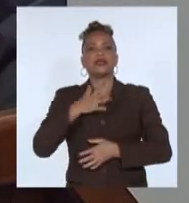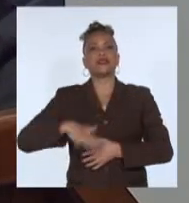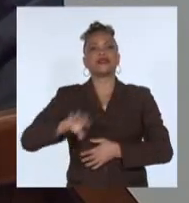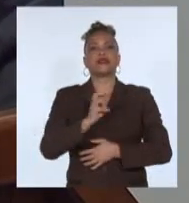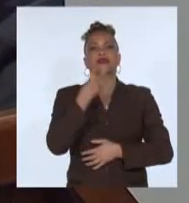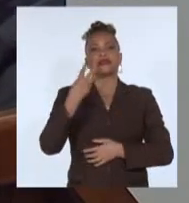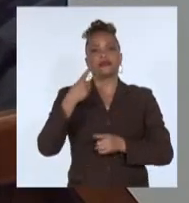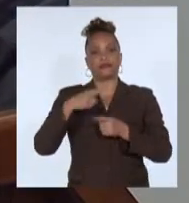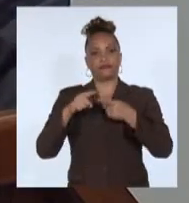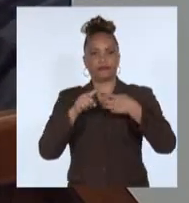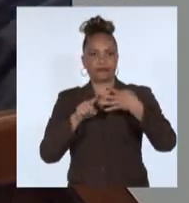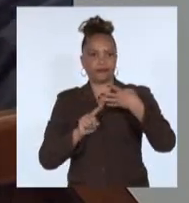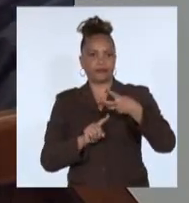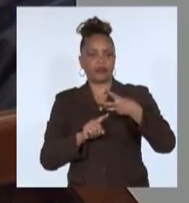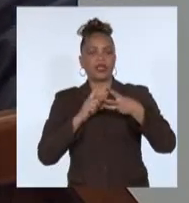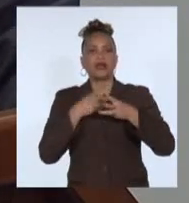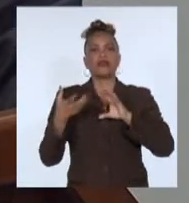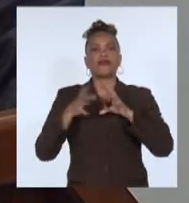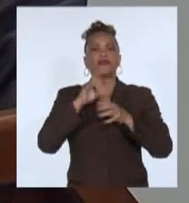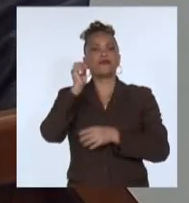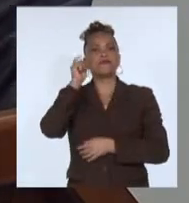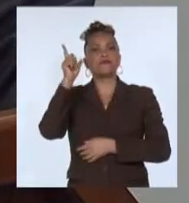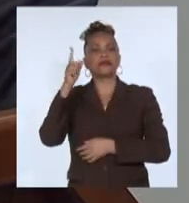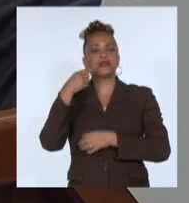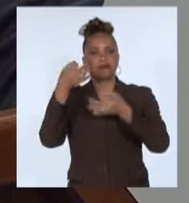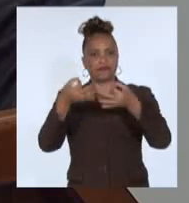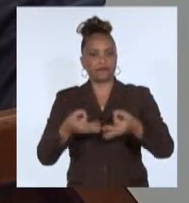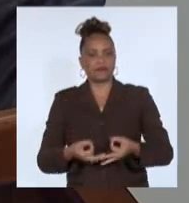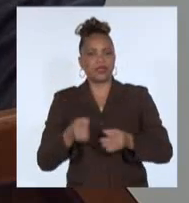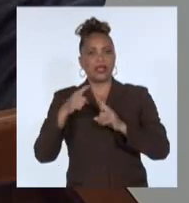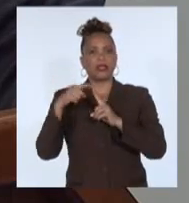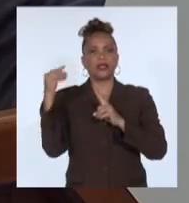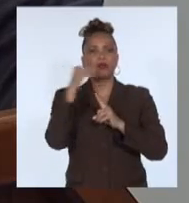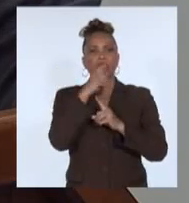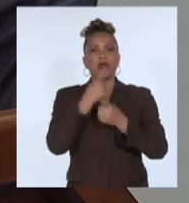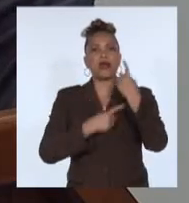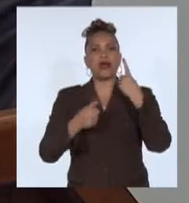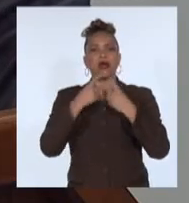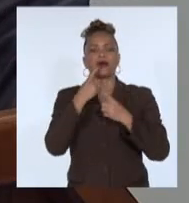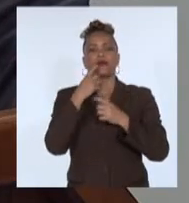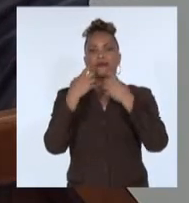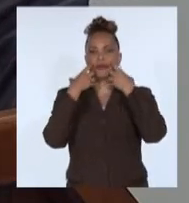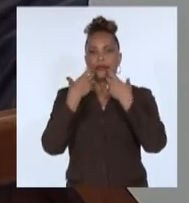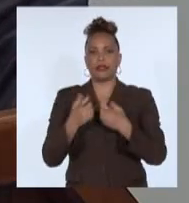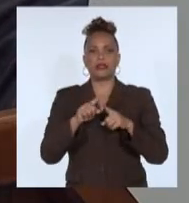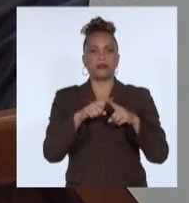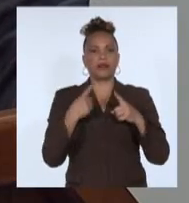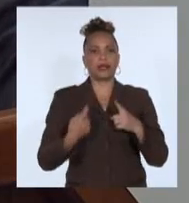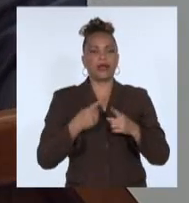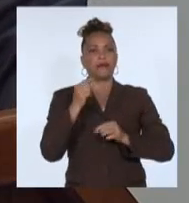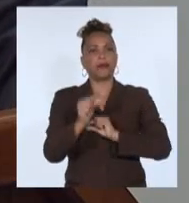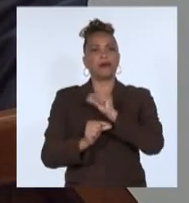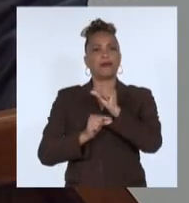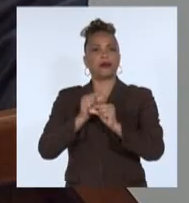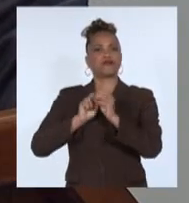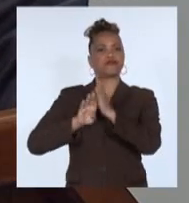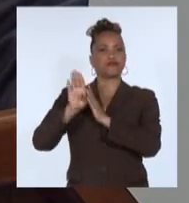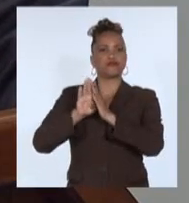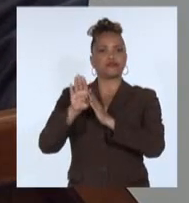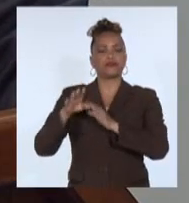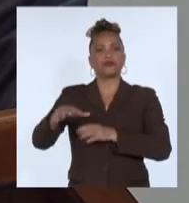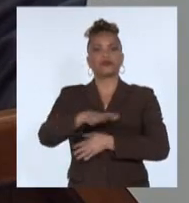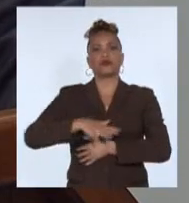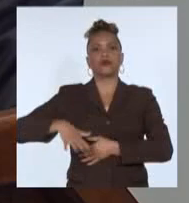dimensiones, de forma inteligente y eficiente. La tecnología es un factor clave para una recuperación sostenible